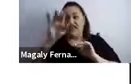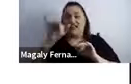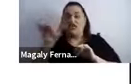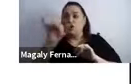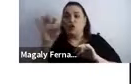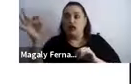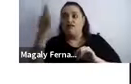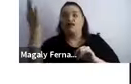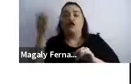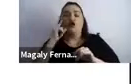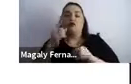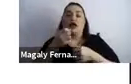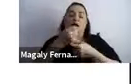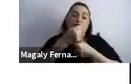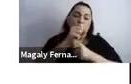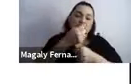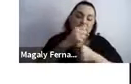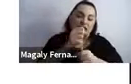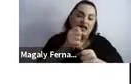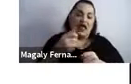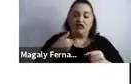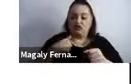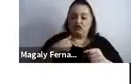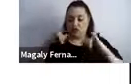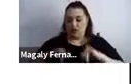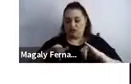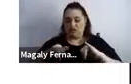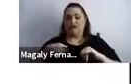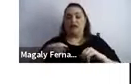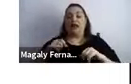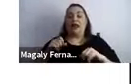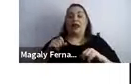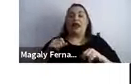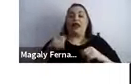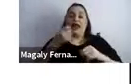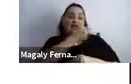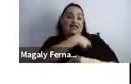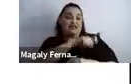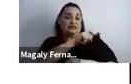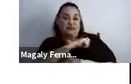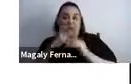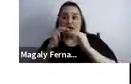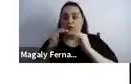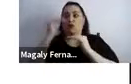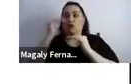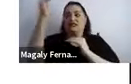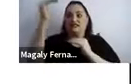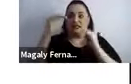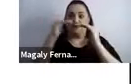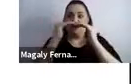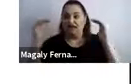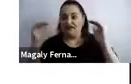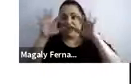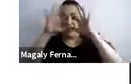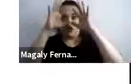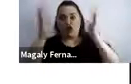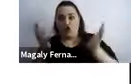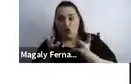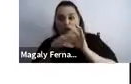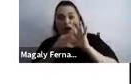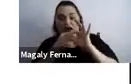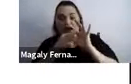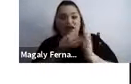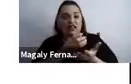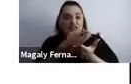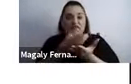haber municipios, como donde estoy ahora mismo en Madrid, que están por encima en cuanto a recursos del nivel global, que tiene que haber redistribución